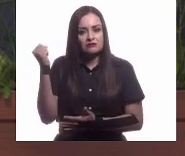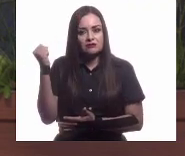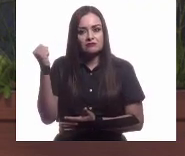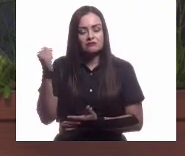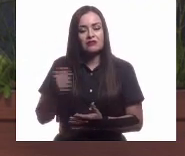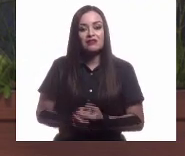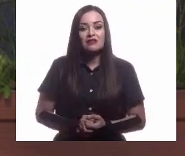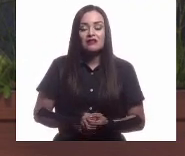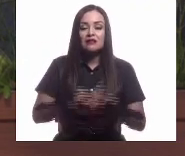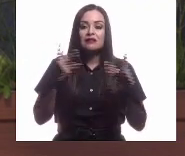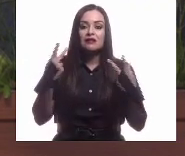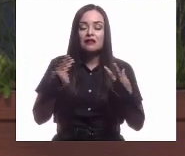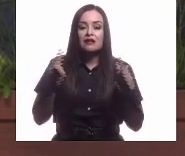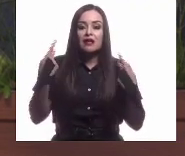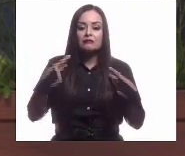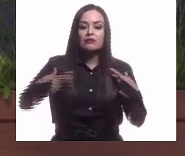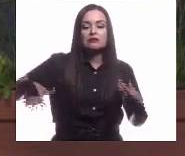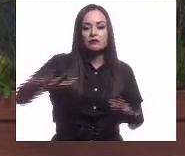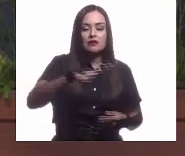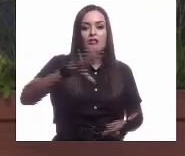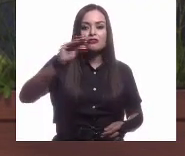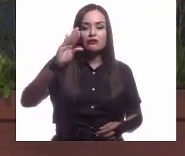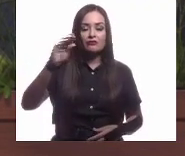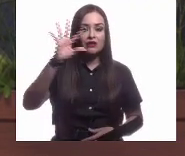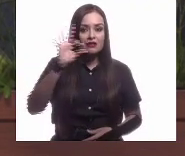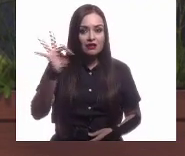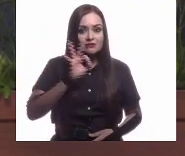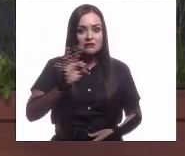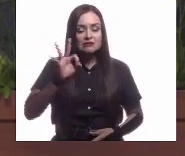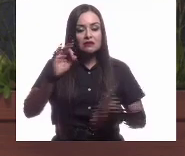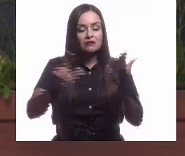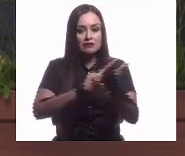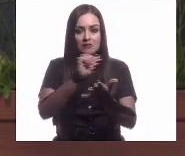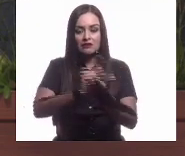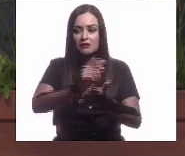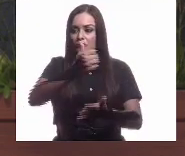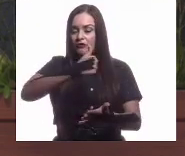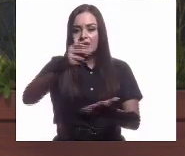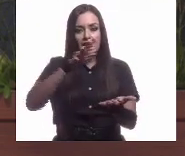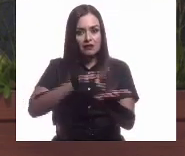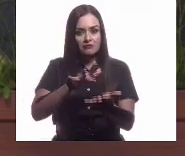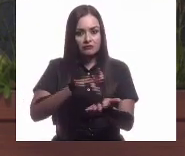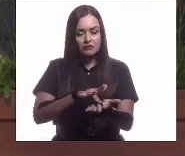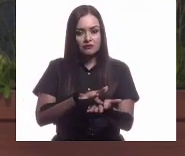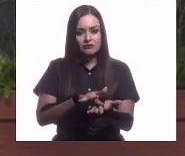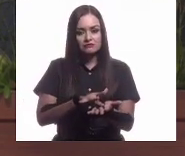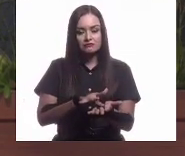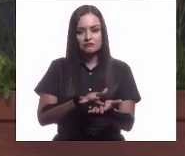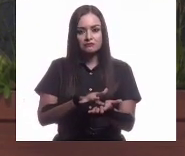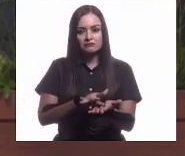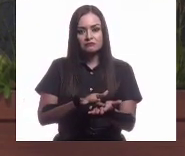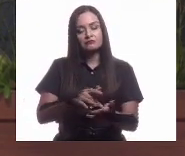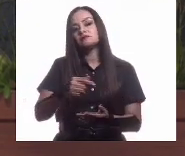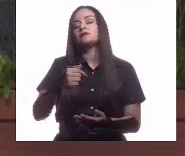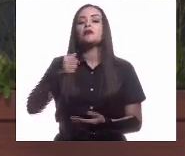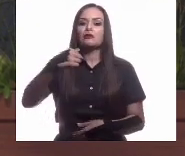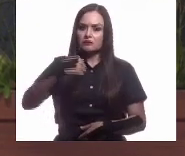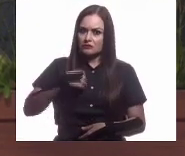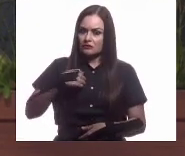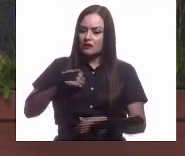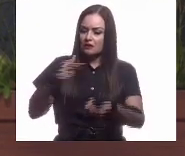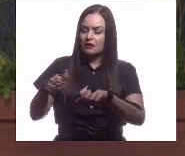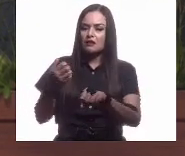del 90% de la población que apoya esa iniciativa. Yo he asumido los costos de modernizar a nuestro